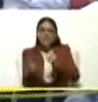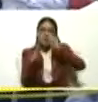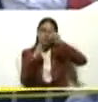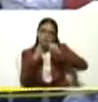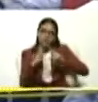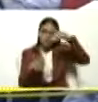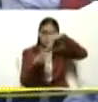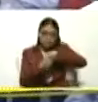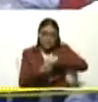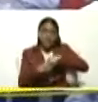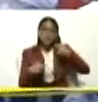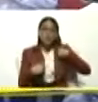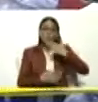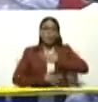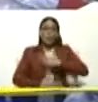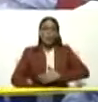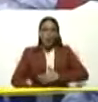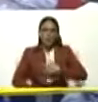el cuerpo humano.